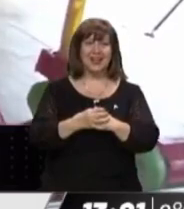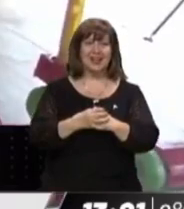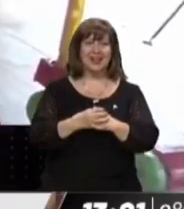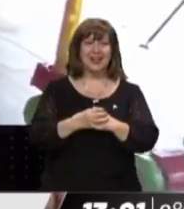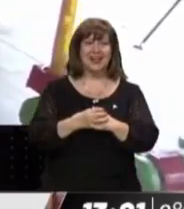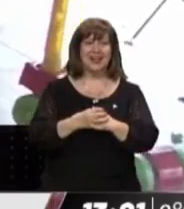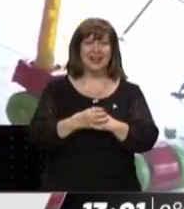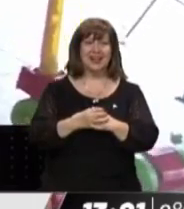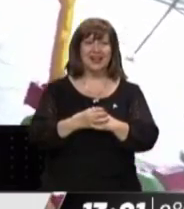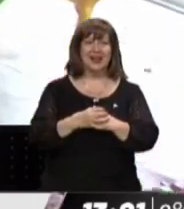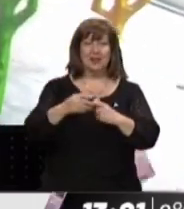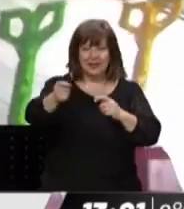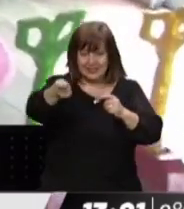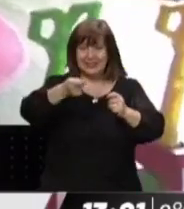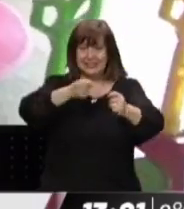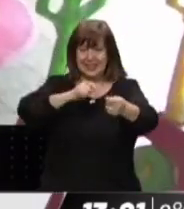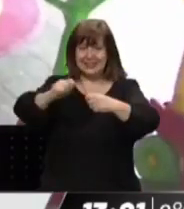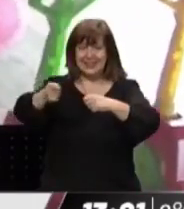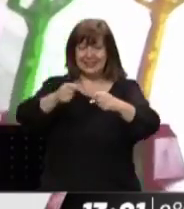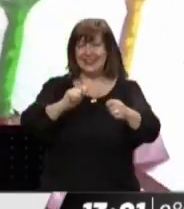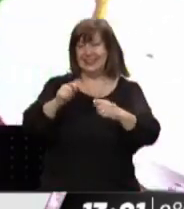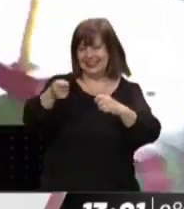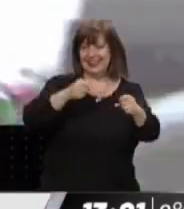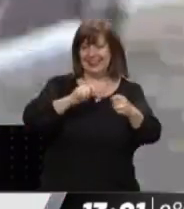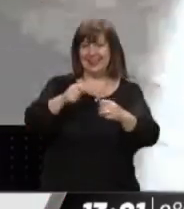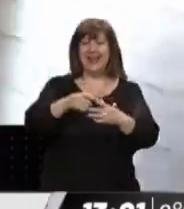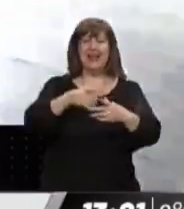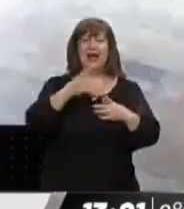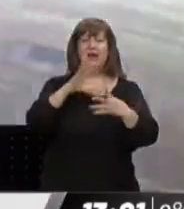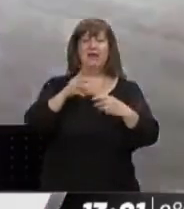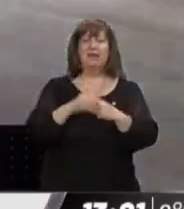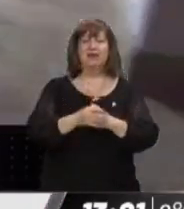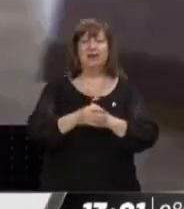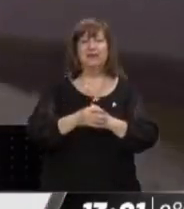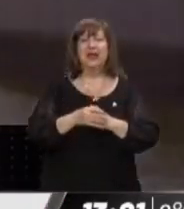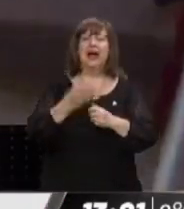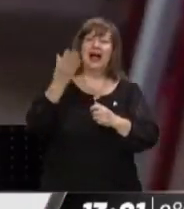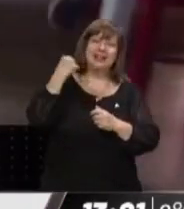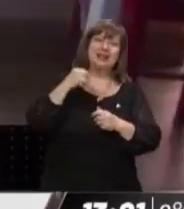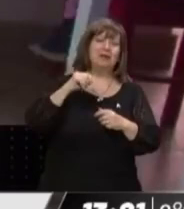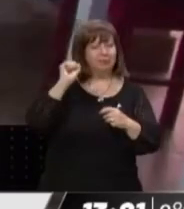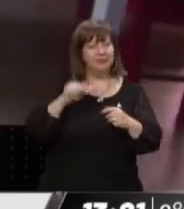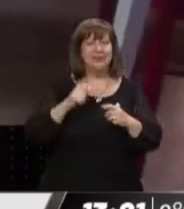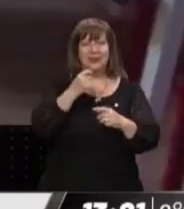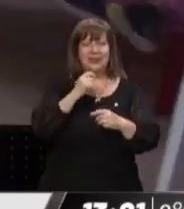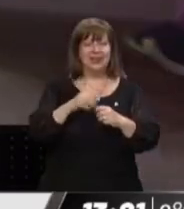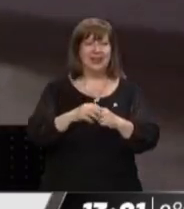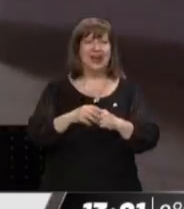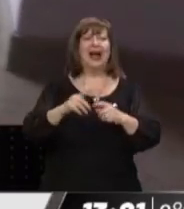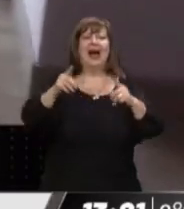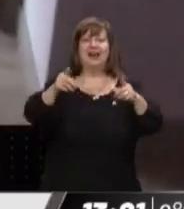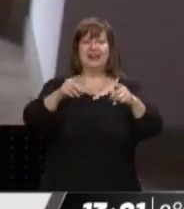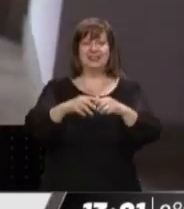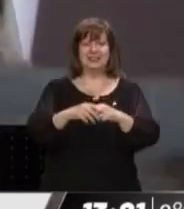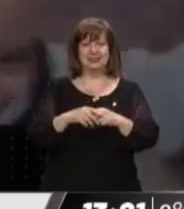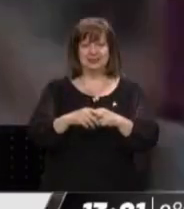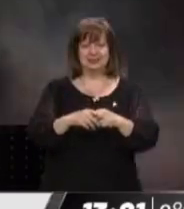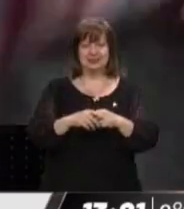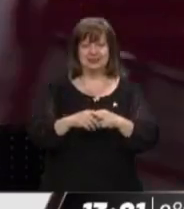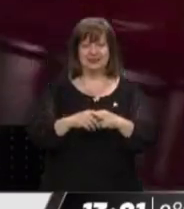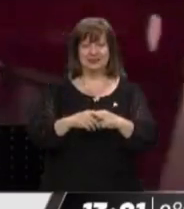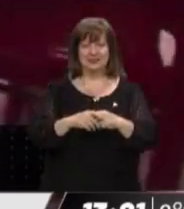te va a dejar pelear, ¿eh? No. Quiere todas no, para no él. Quiere pelear. Recién quería Qué pelear, ahora genio. me quiere sacar. ¡Ah! ¡Querés